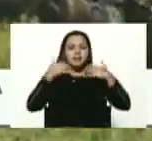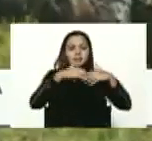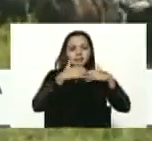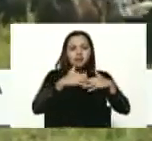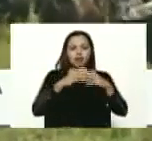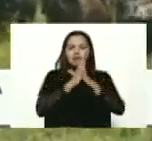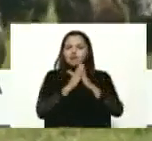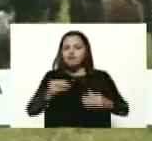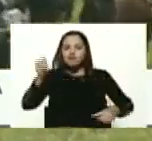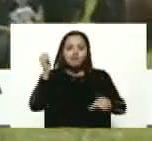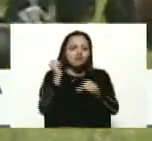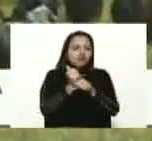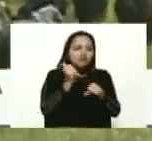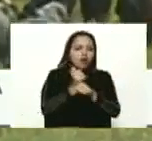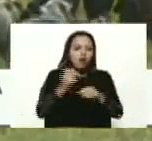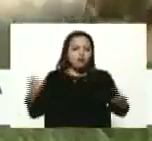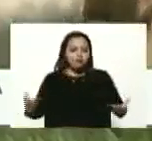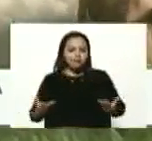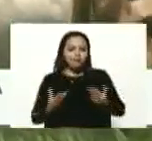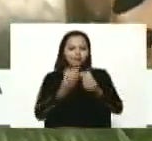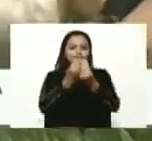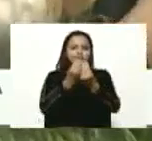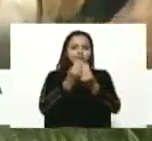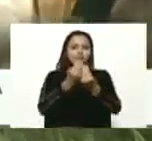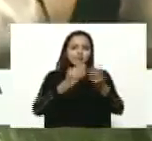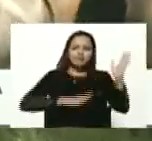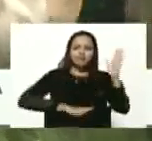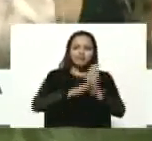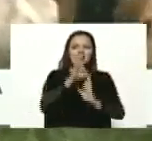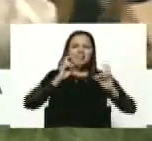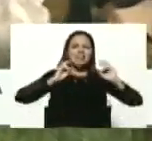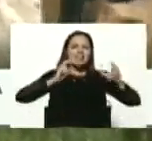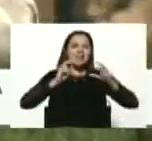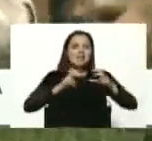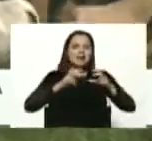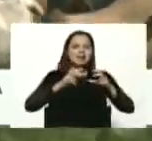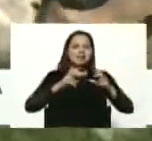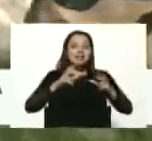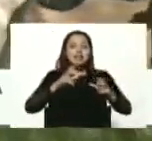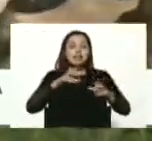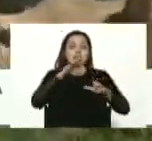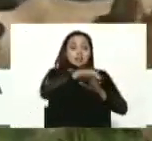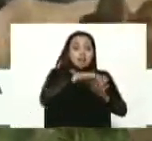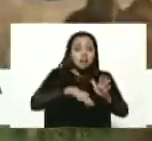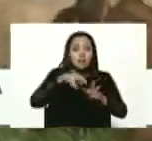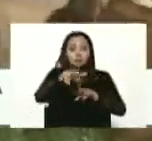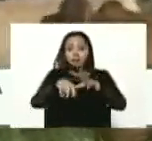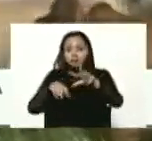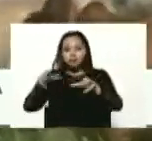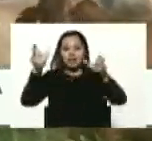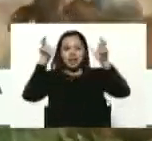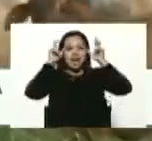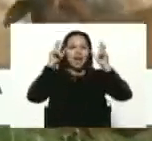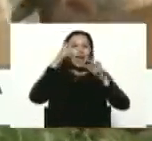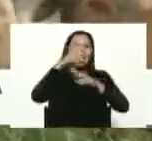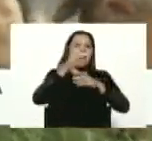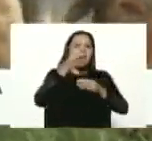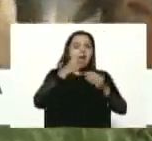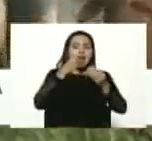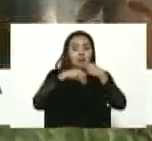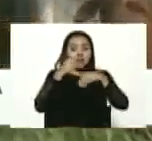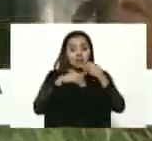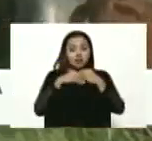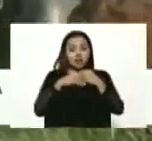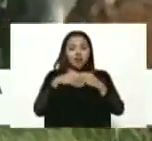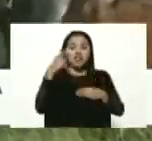todos trabajando de la mano para avanzar en el tema agroalimentario. Debemos unirnos, cabemos